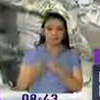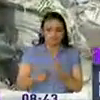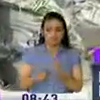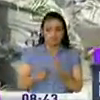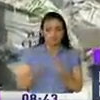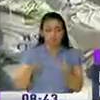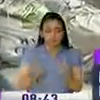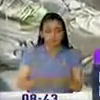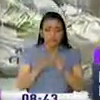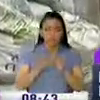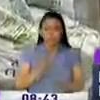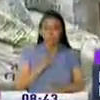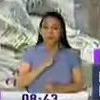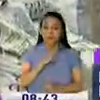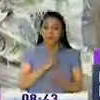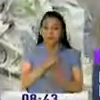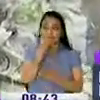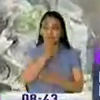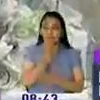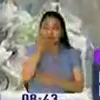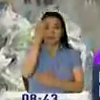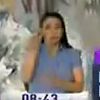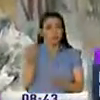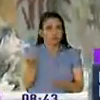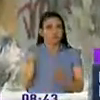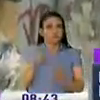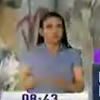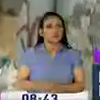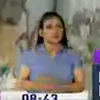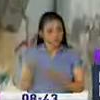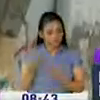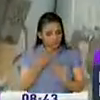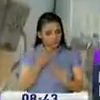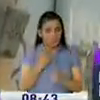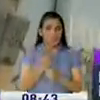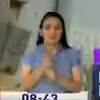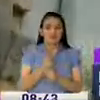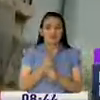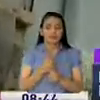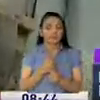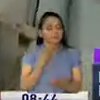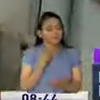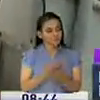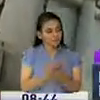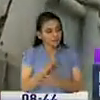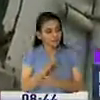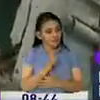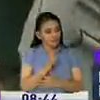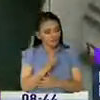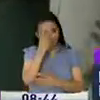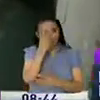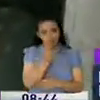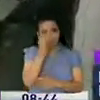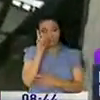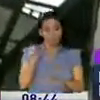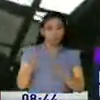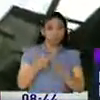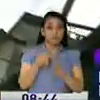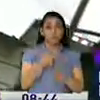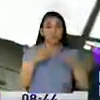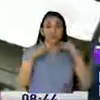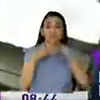técnicos también. Muy buenos días, coronel, cuéntenos de estos trabajos que se están realizando. Muchísimas gracias, buenos días. Primeramente, usted ve que este predio ha